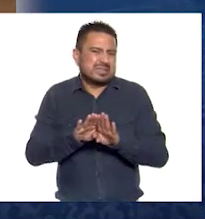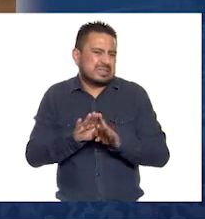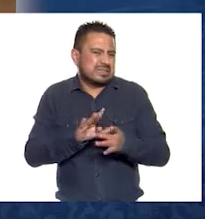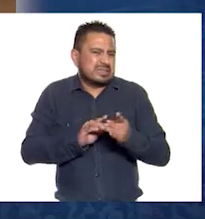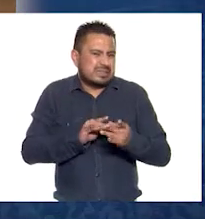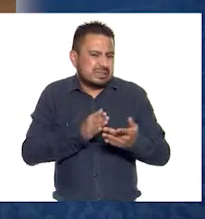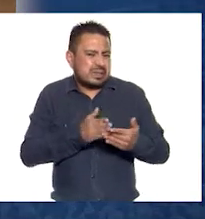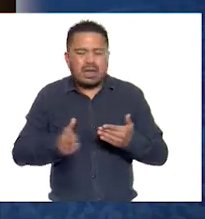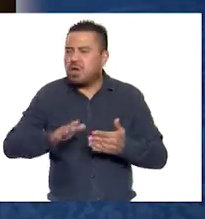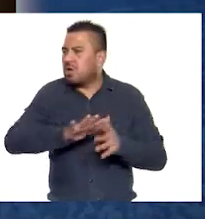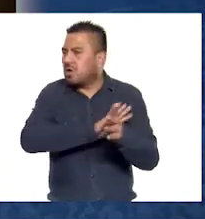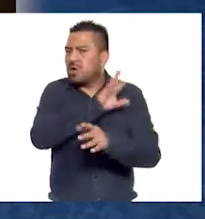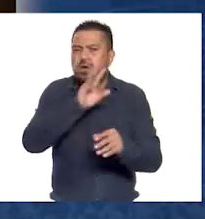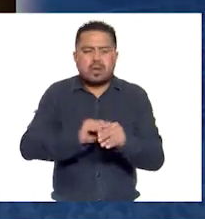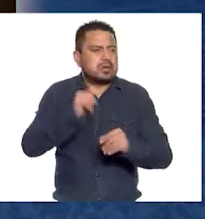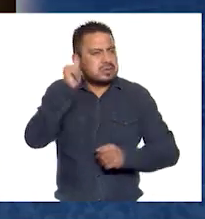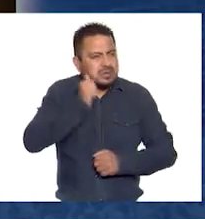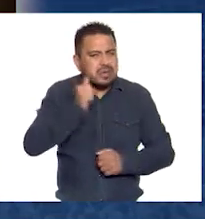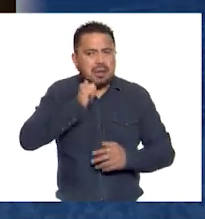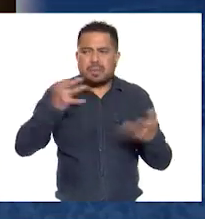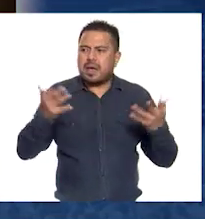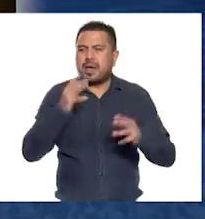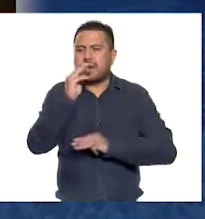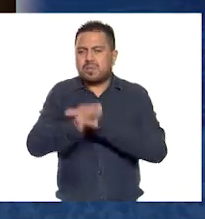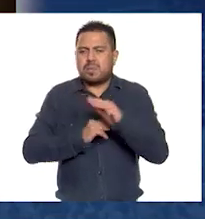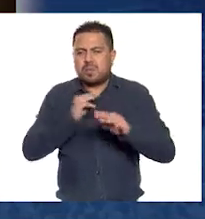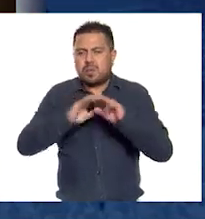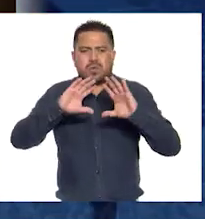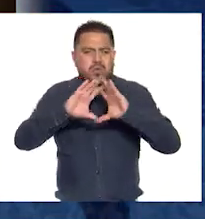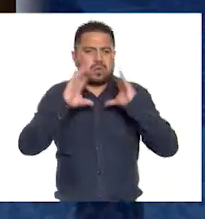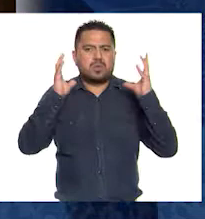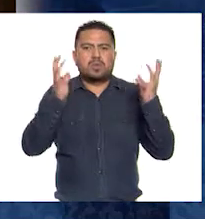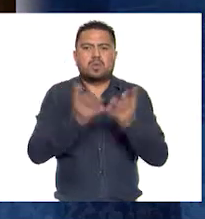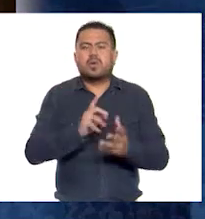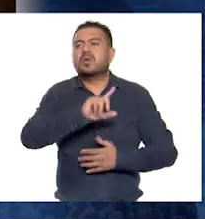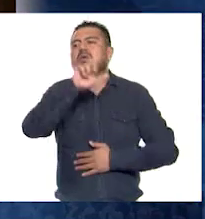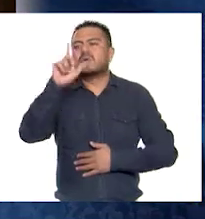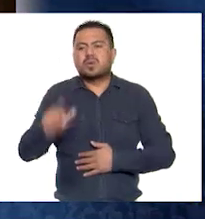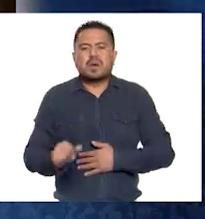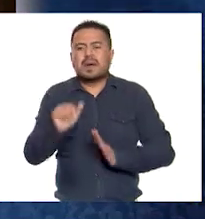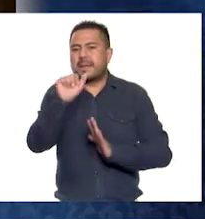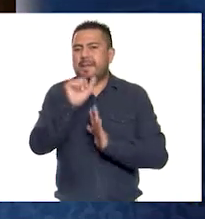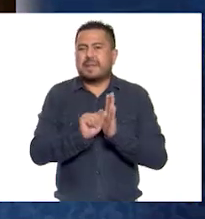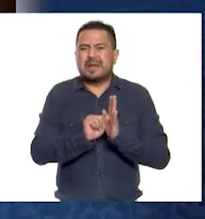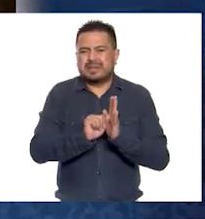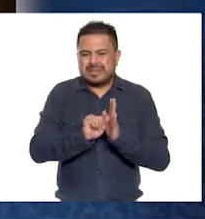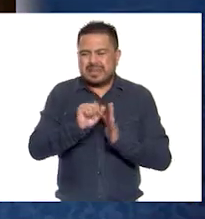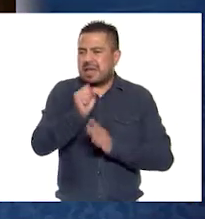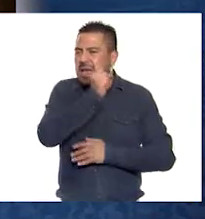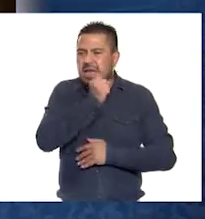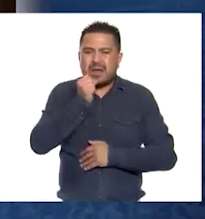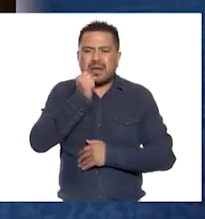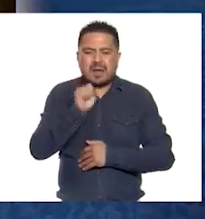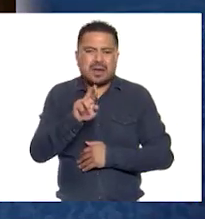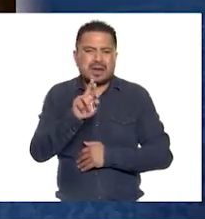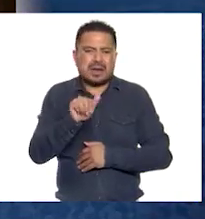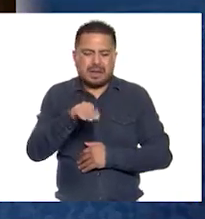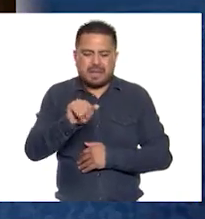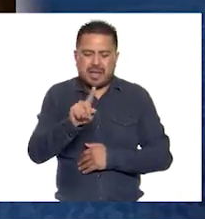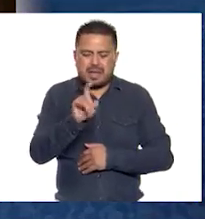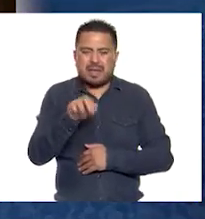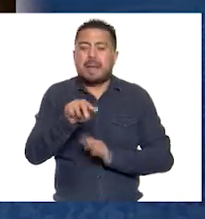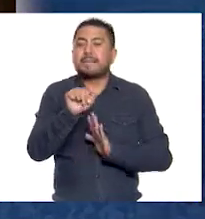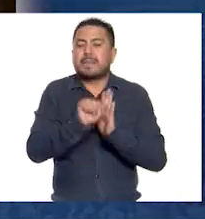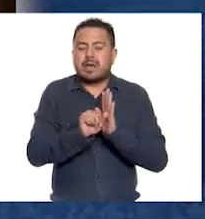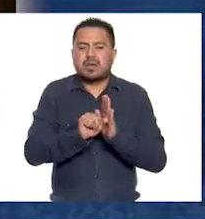y todo el tiempo se están haciendo en el planeta. Luego sigue el mes de Ramadán, el ayuno del mes de Ramadán, que es el mes